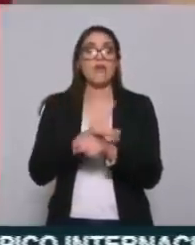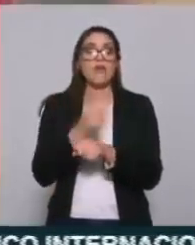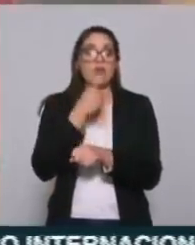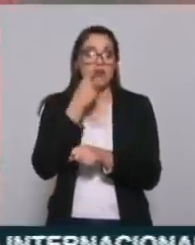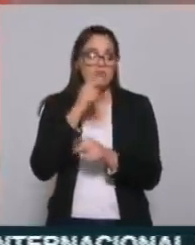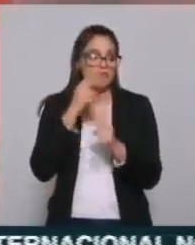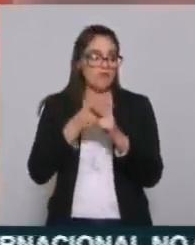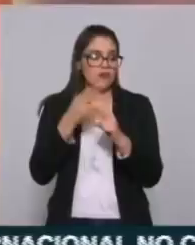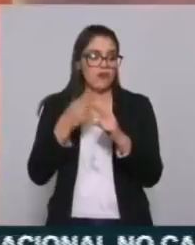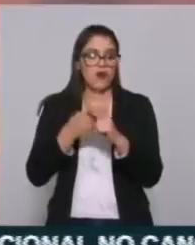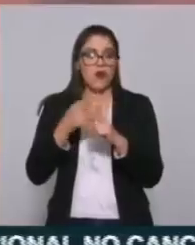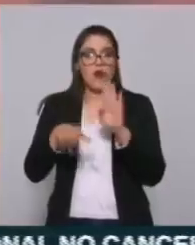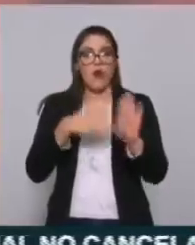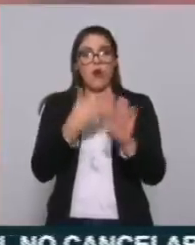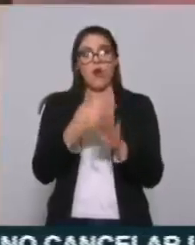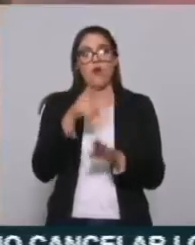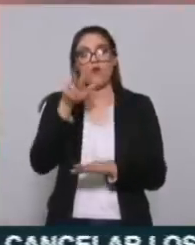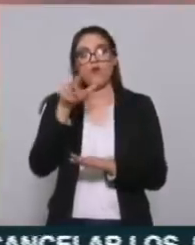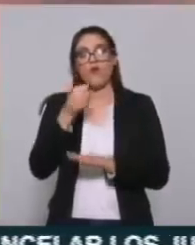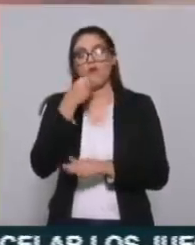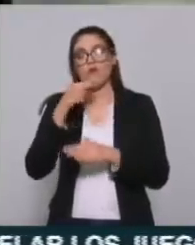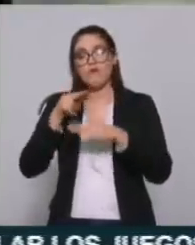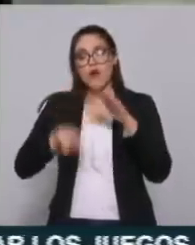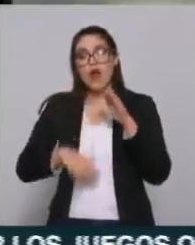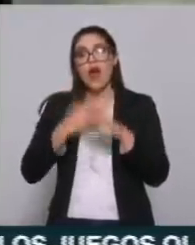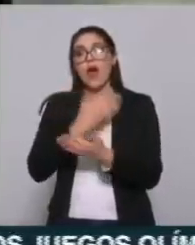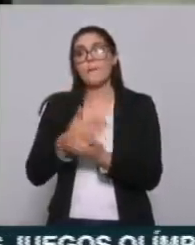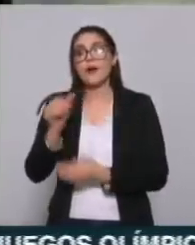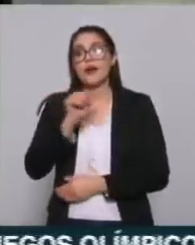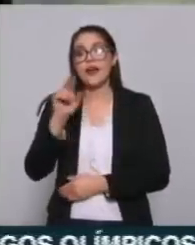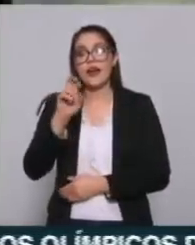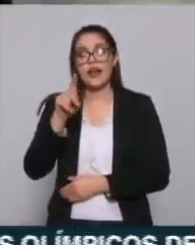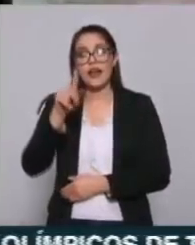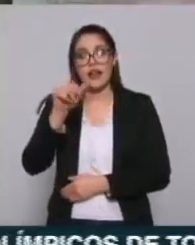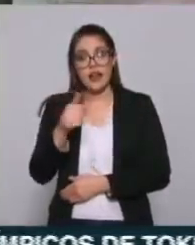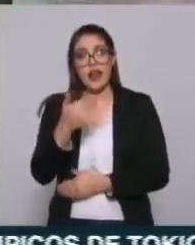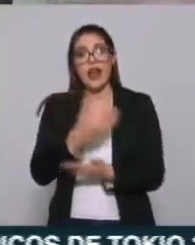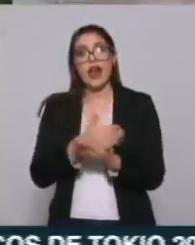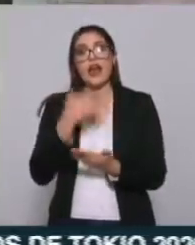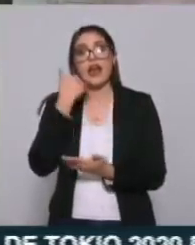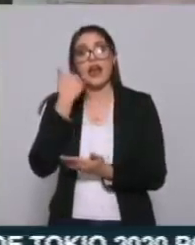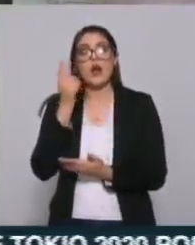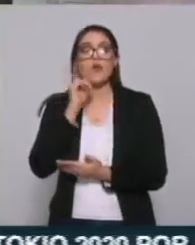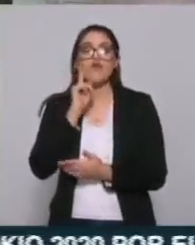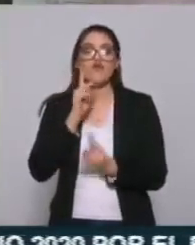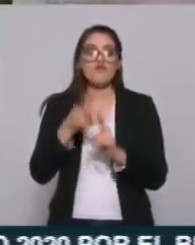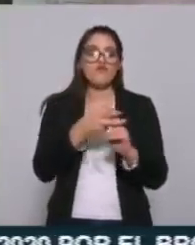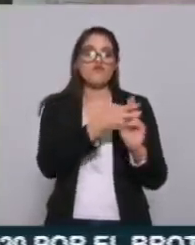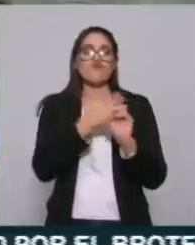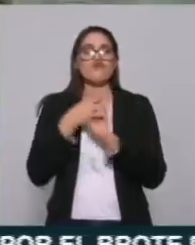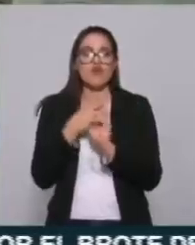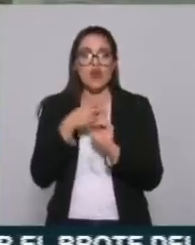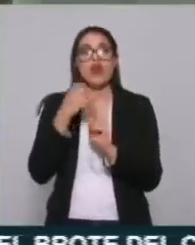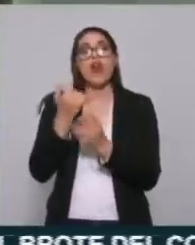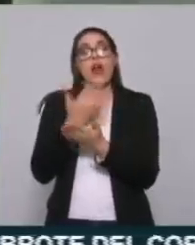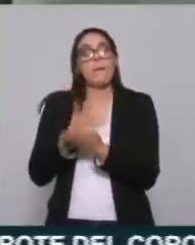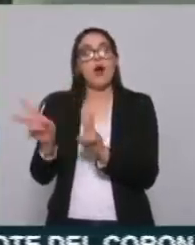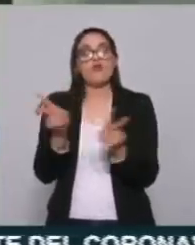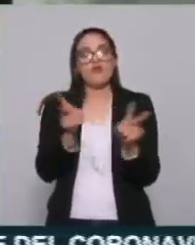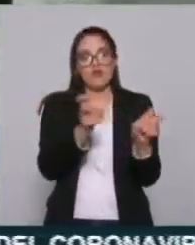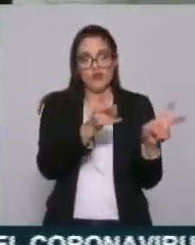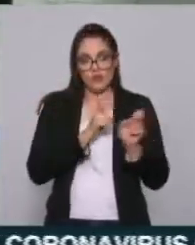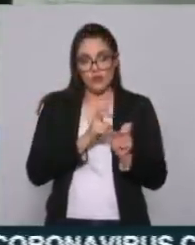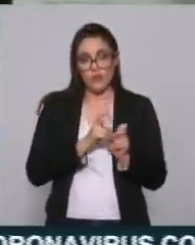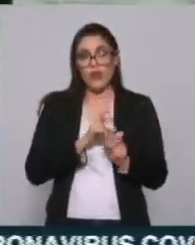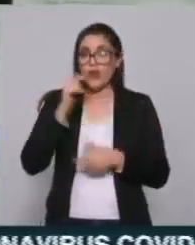contra menores, tentativa de muerte contra Erika Peña Cos, privación de la libertad de Catalina Bautista y robo. A casi 14 años